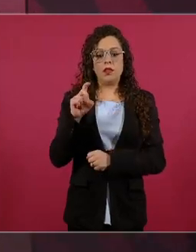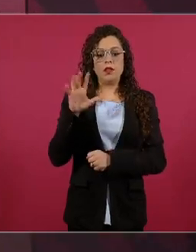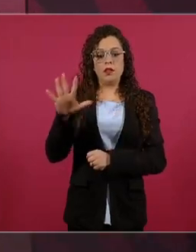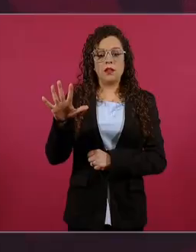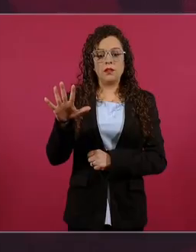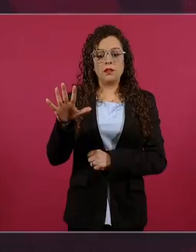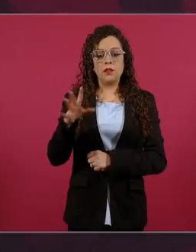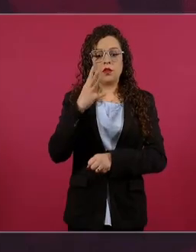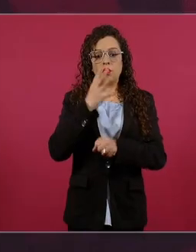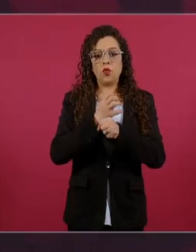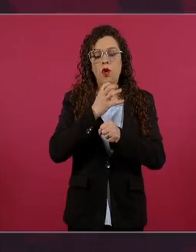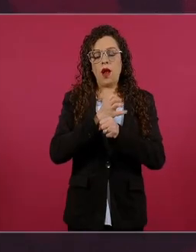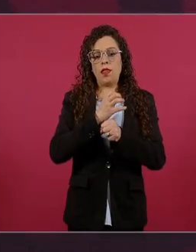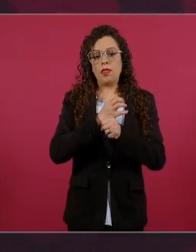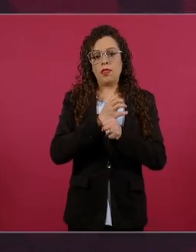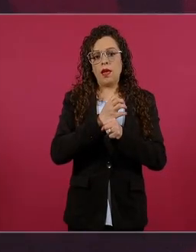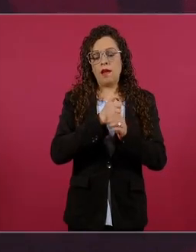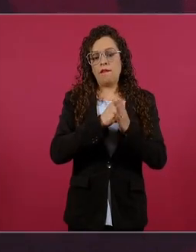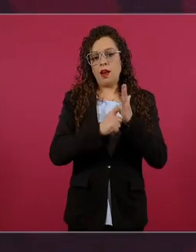fracción cuarta,